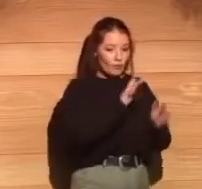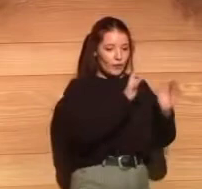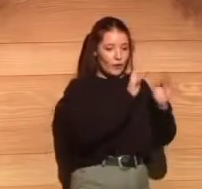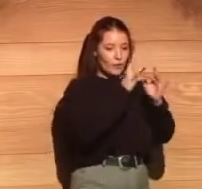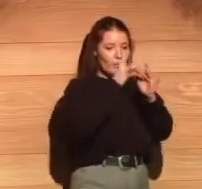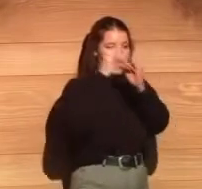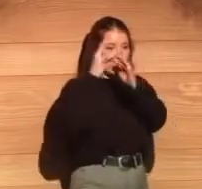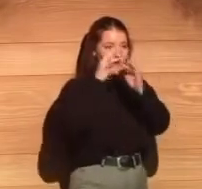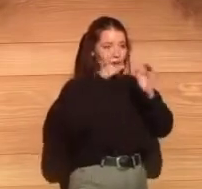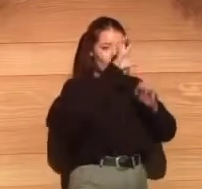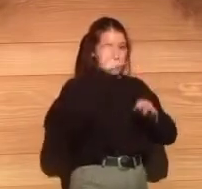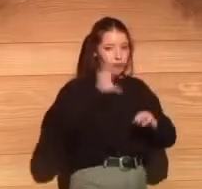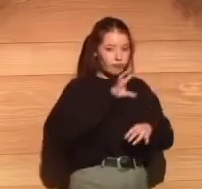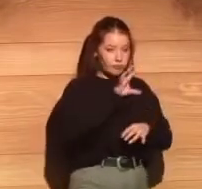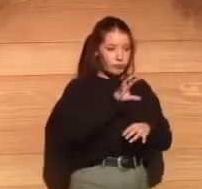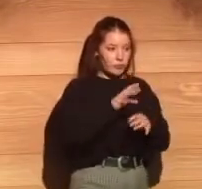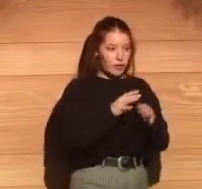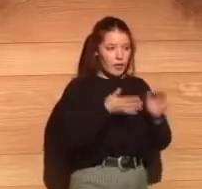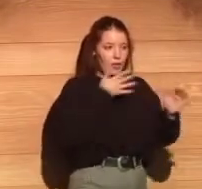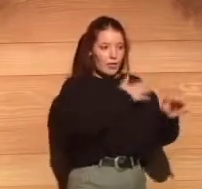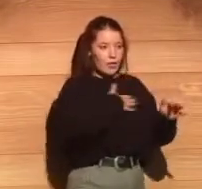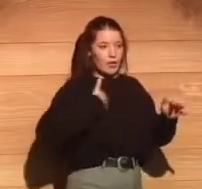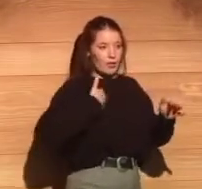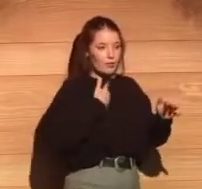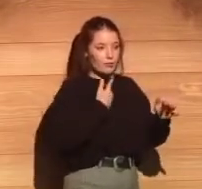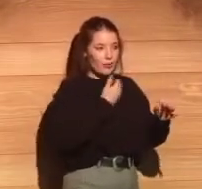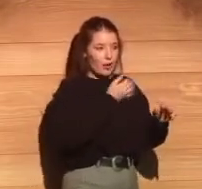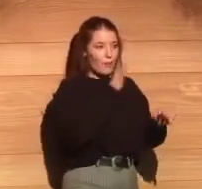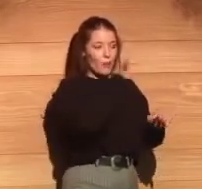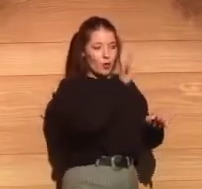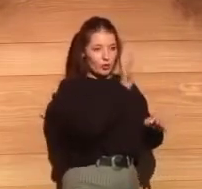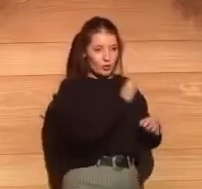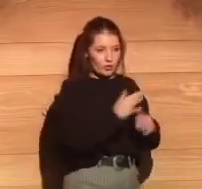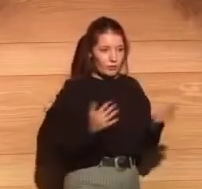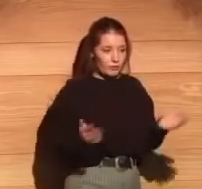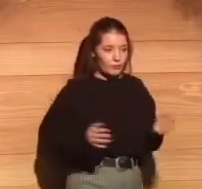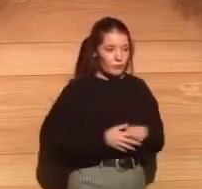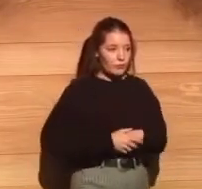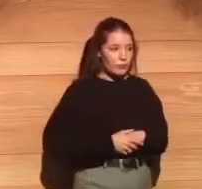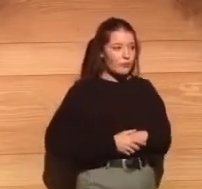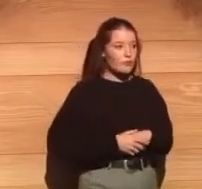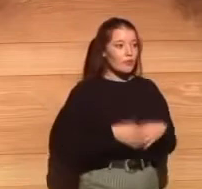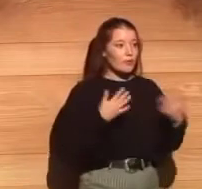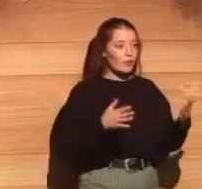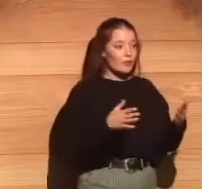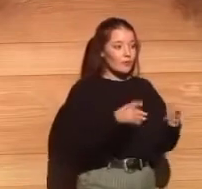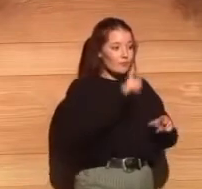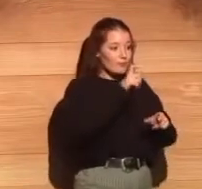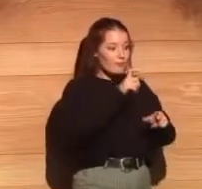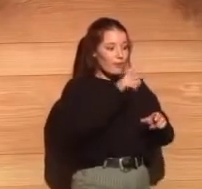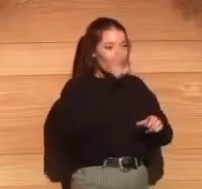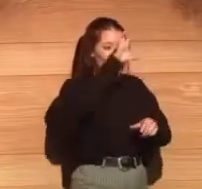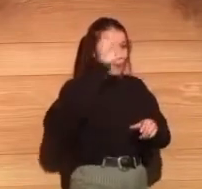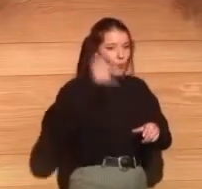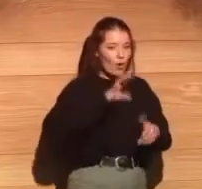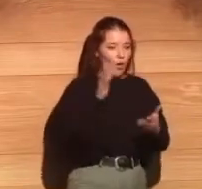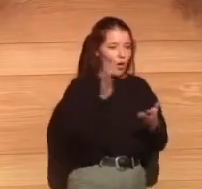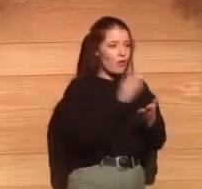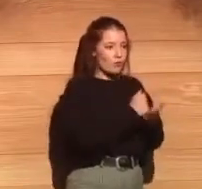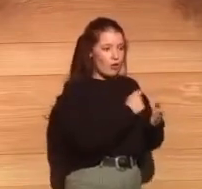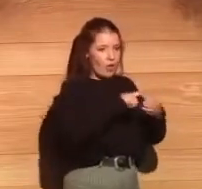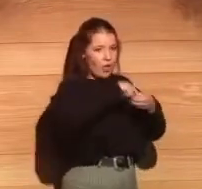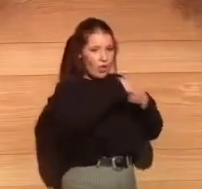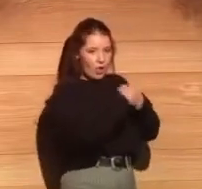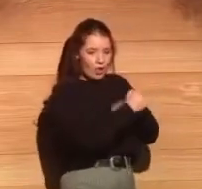gobiernos enteros que les sean favorables, evidentemente. Por lo tanto, todas, es un juego en el que participan todas las grandes potencias